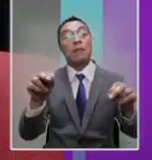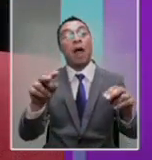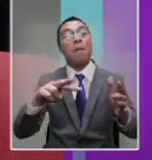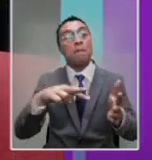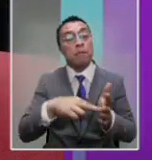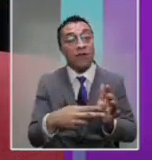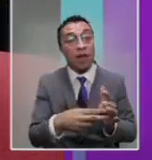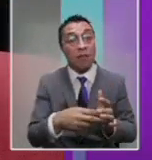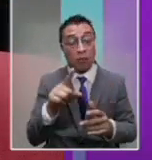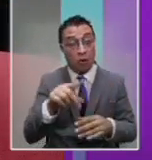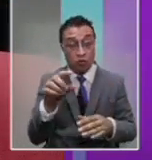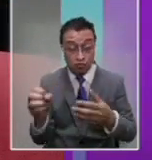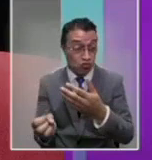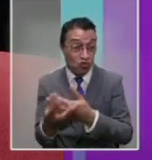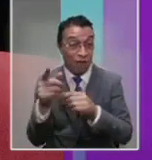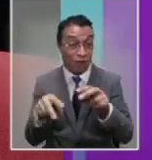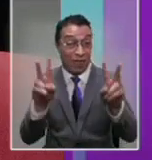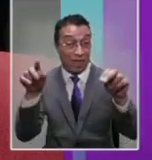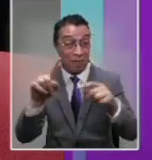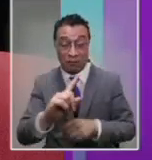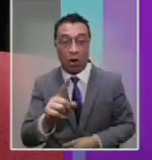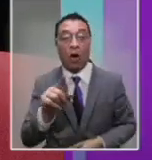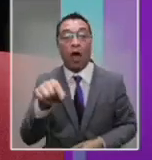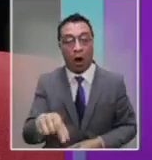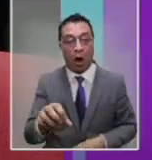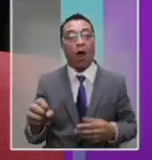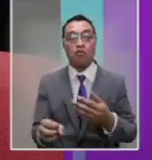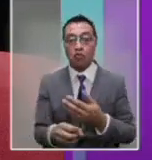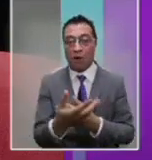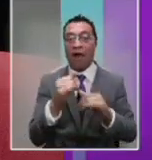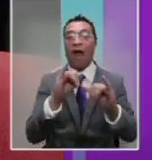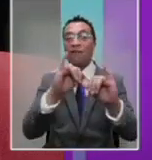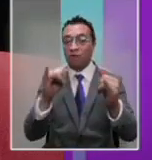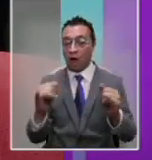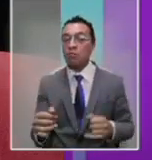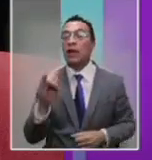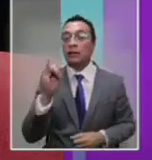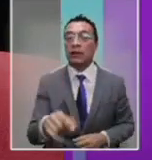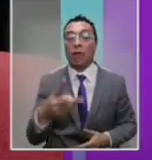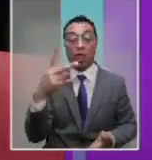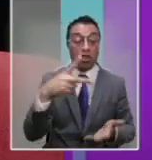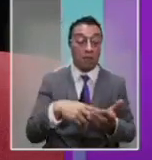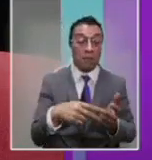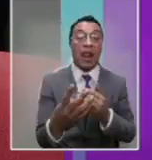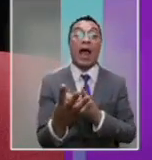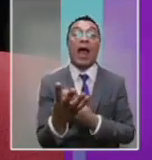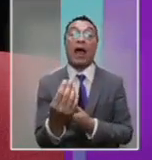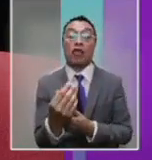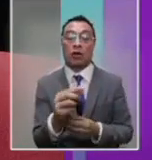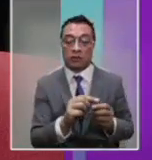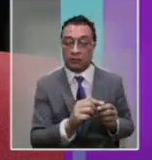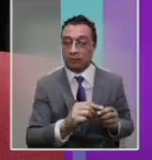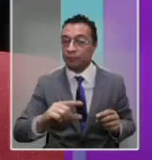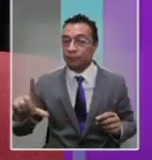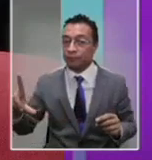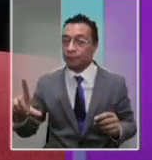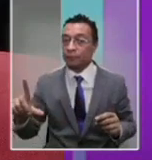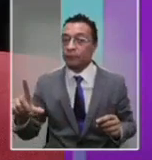de crisis no es nuevo, pero tomó forma nueva, pienso yo, a partir de 2014